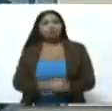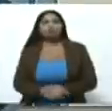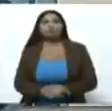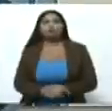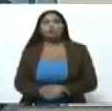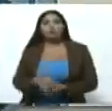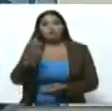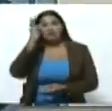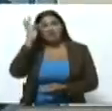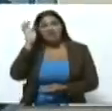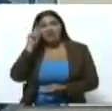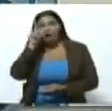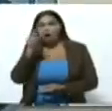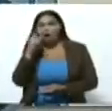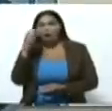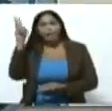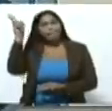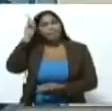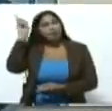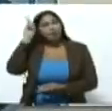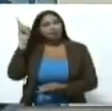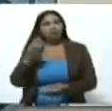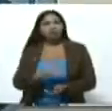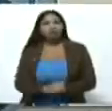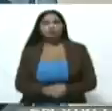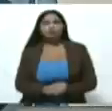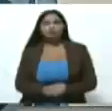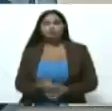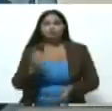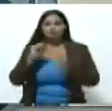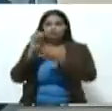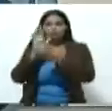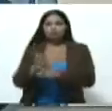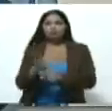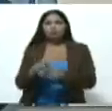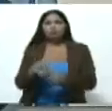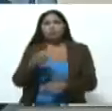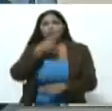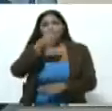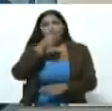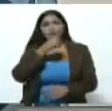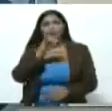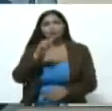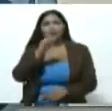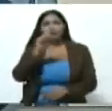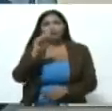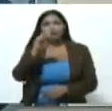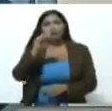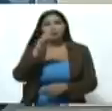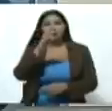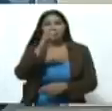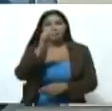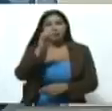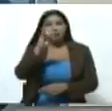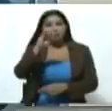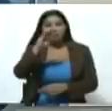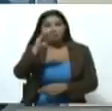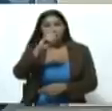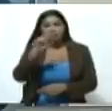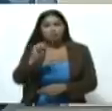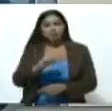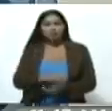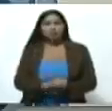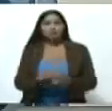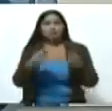investigación por el presunto delito de apología y discriminación contra el periodista Jane Davis